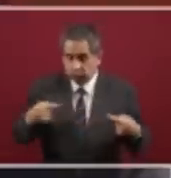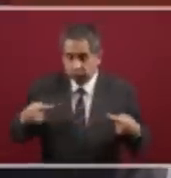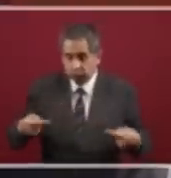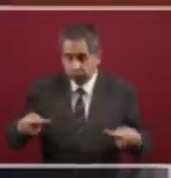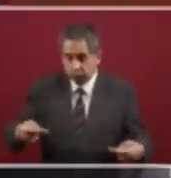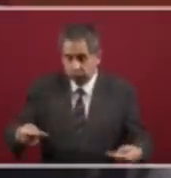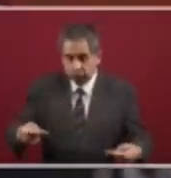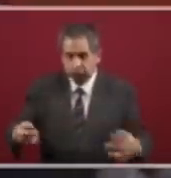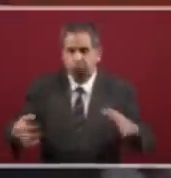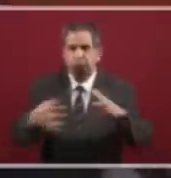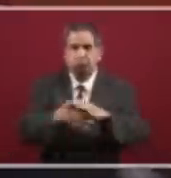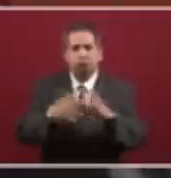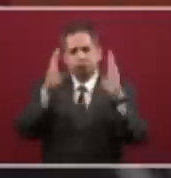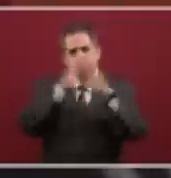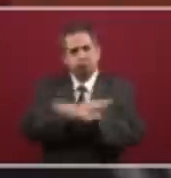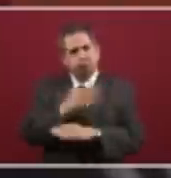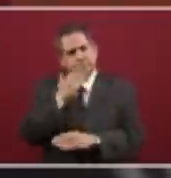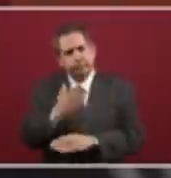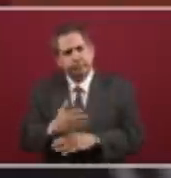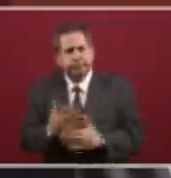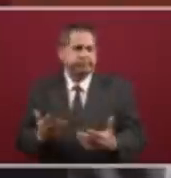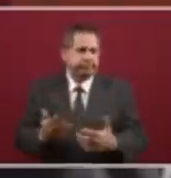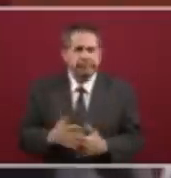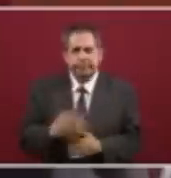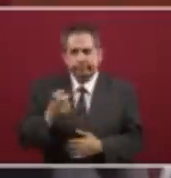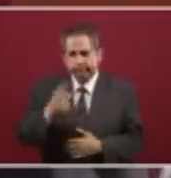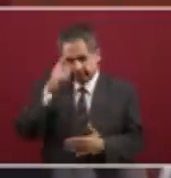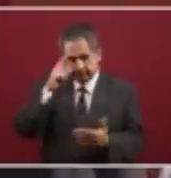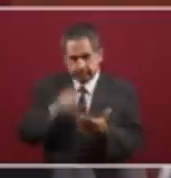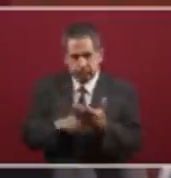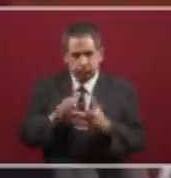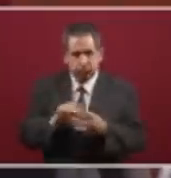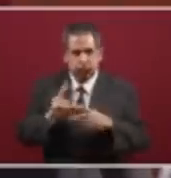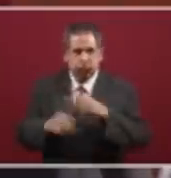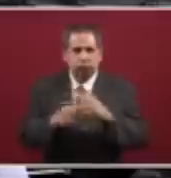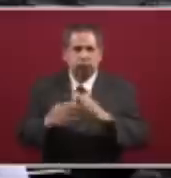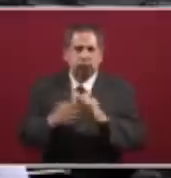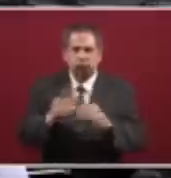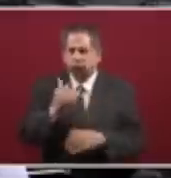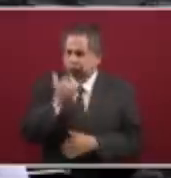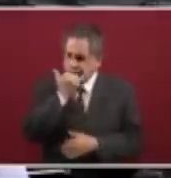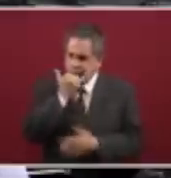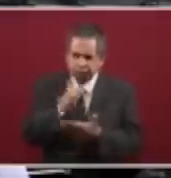se concilian yo por eso creo en el perdón